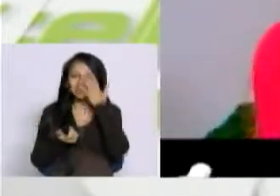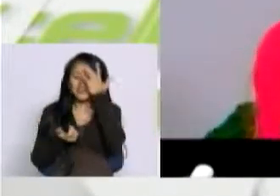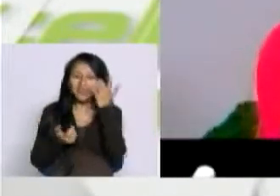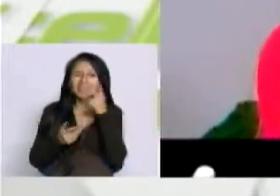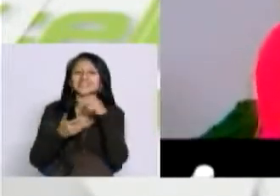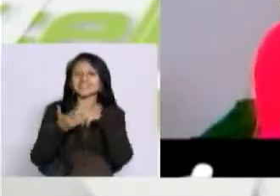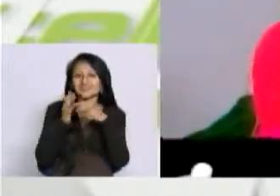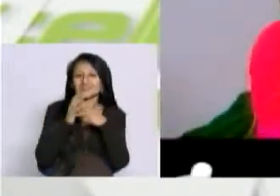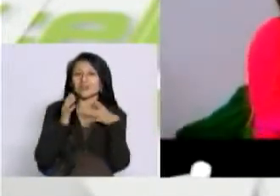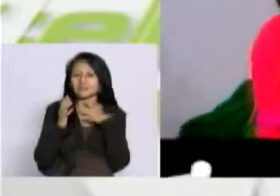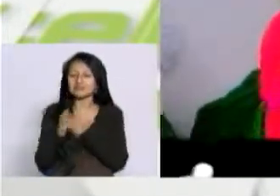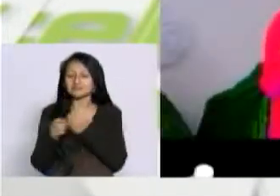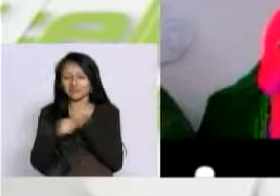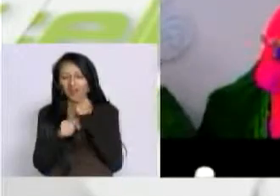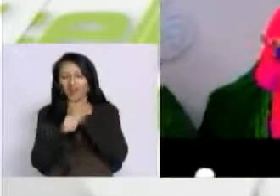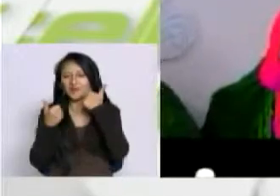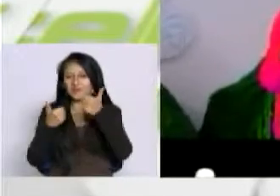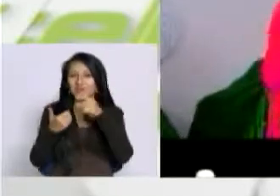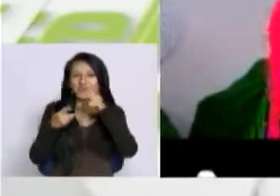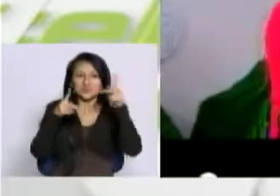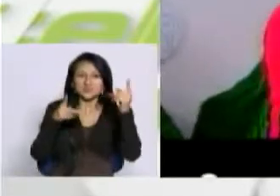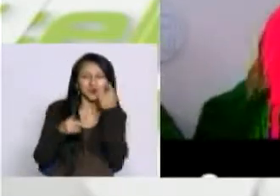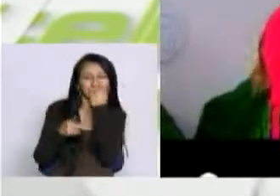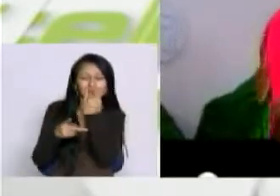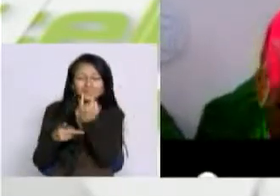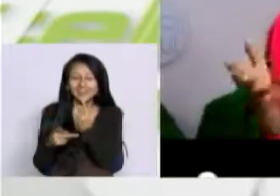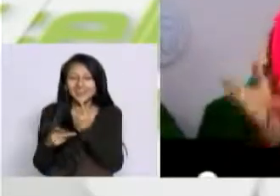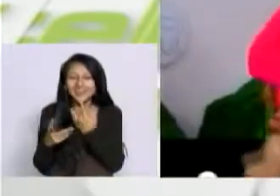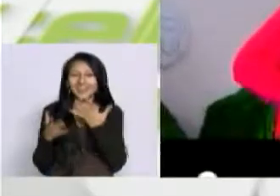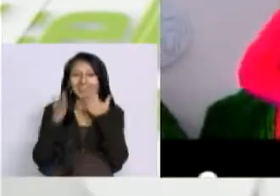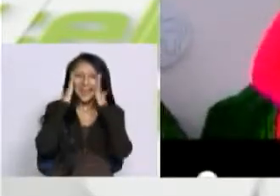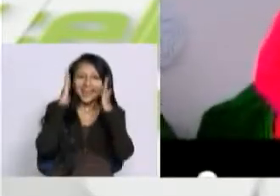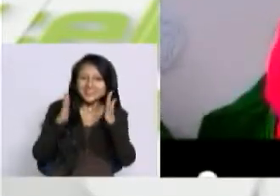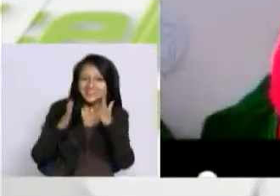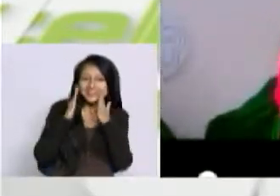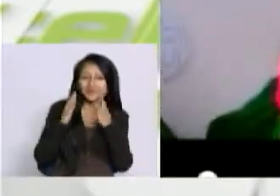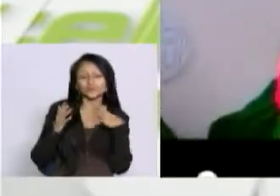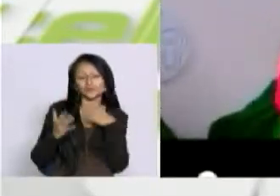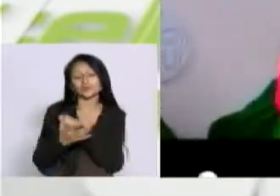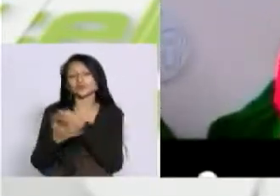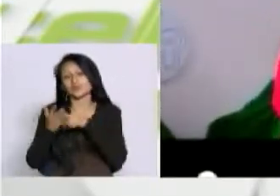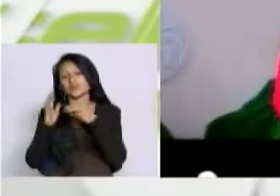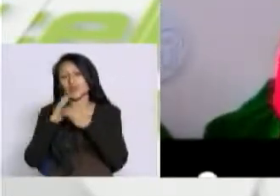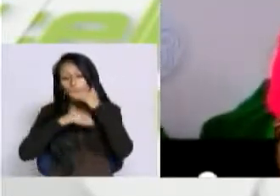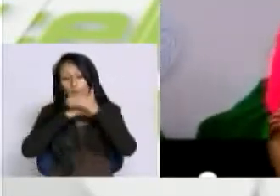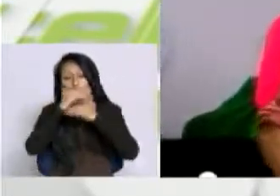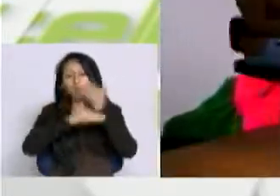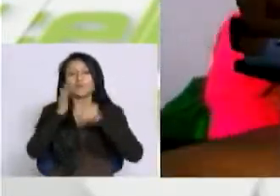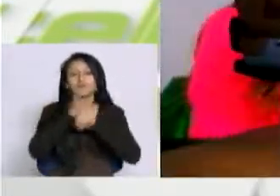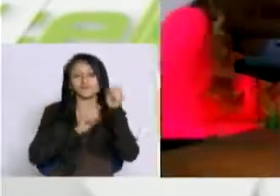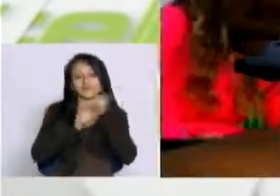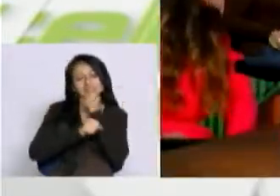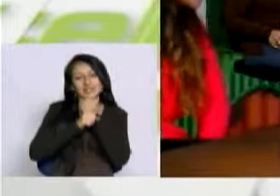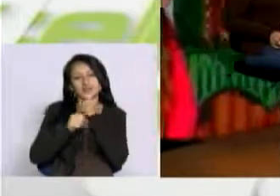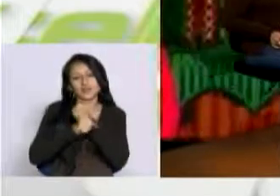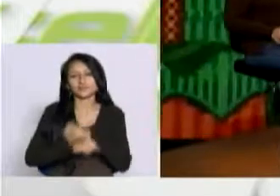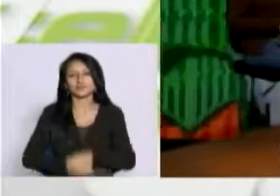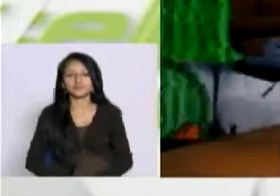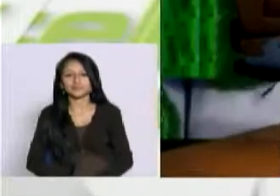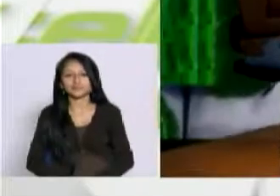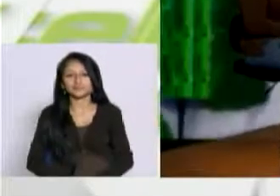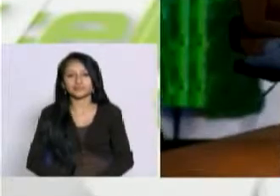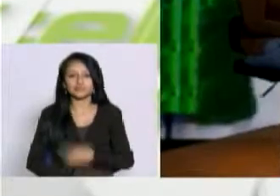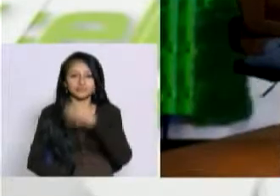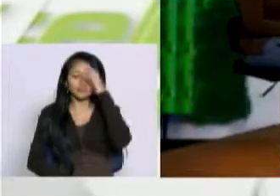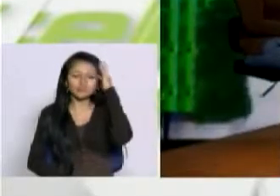retroalimentación de que estamos haciendo las cosas bien y que tenemos que fortalecernos cada día más con el programa. Hay una sección de